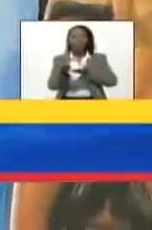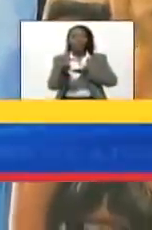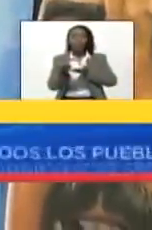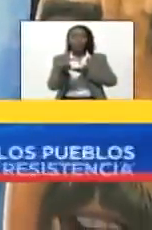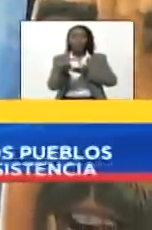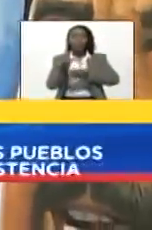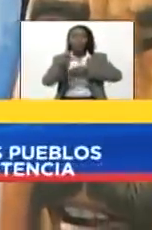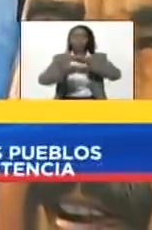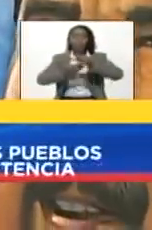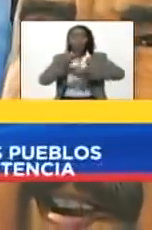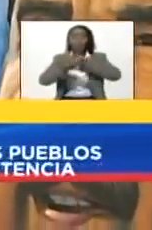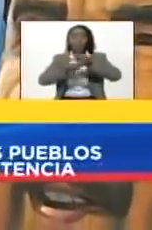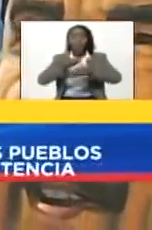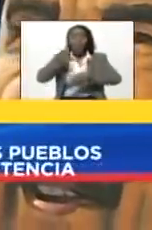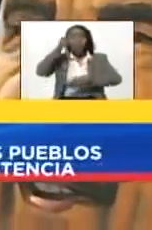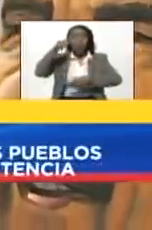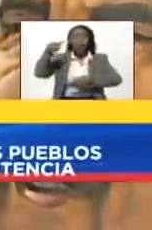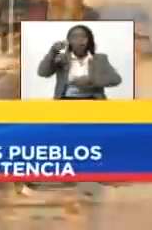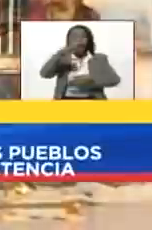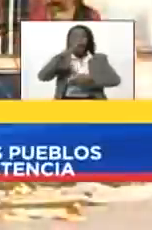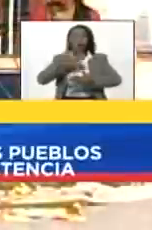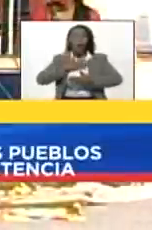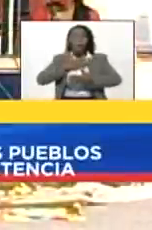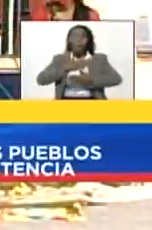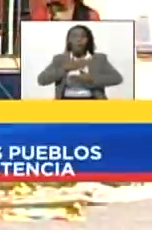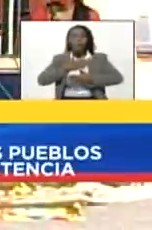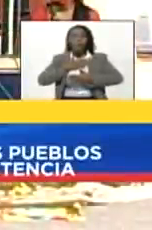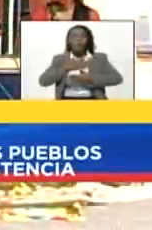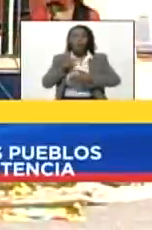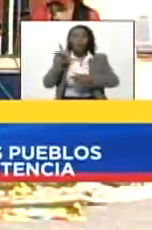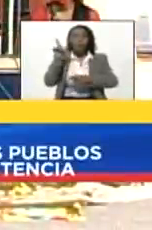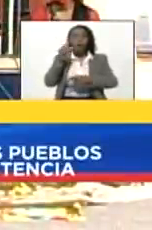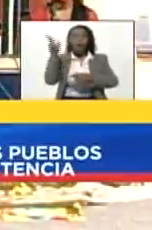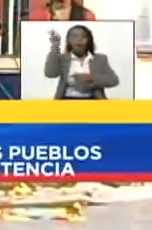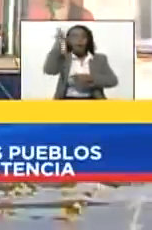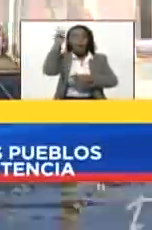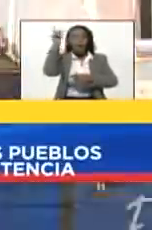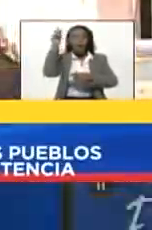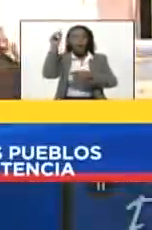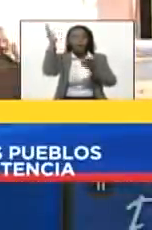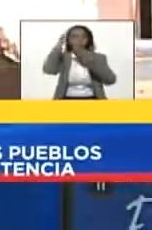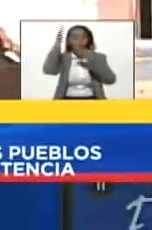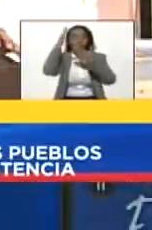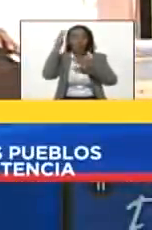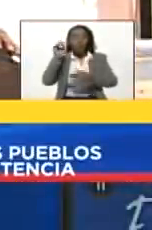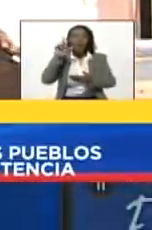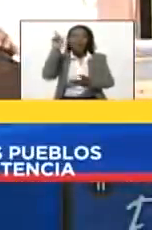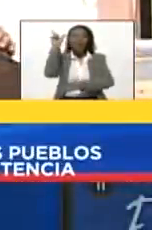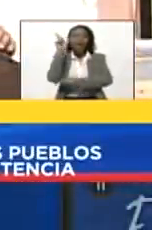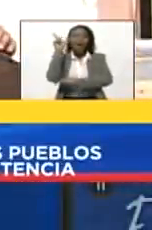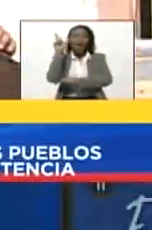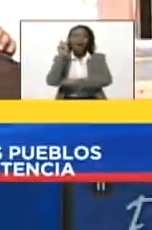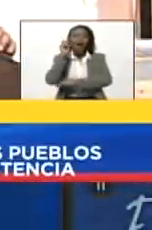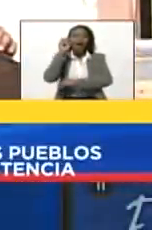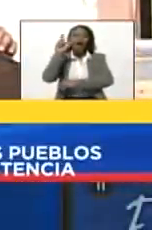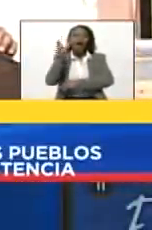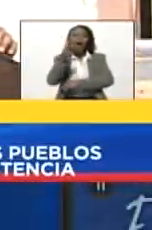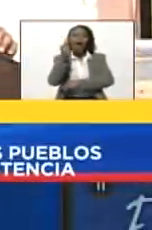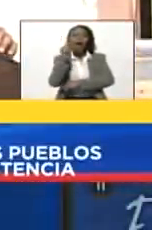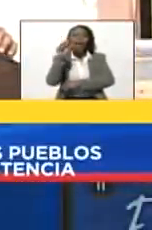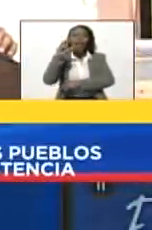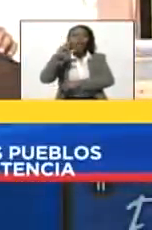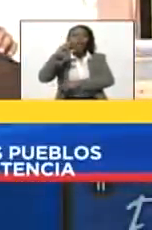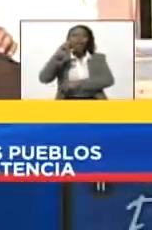que me han hecho los pueblos Gallón, los Gallones de Lara, esta piedra sagrada que tengo aquí,